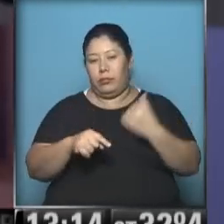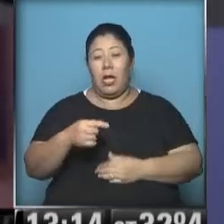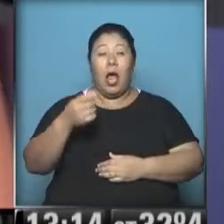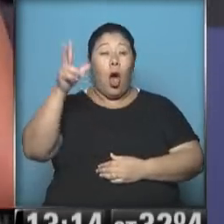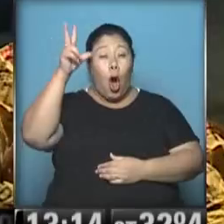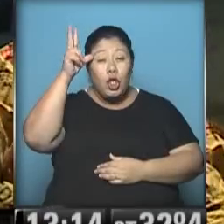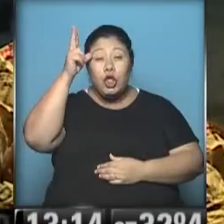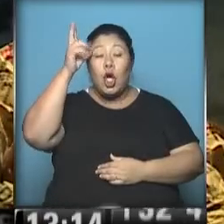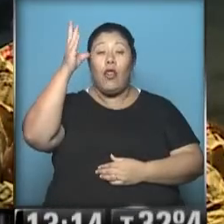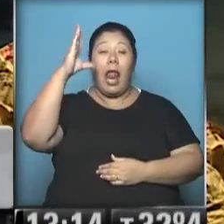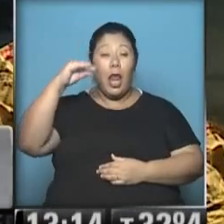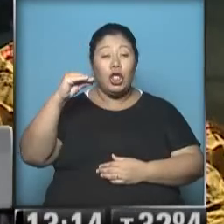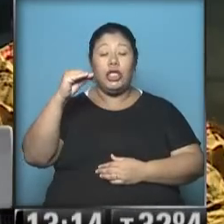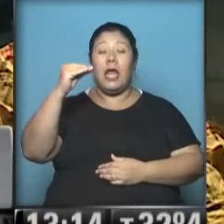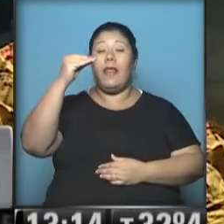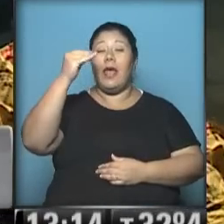domingo.